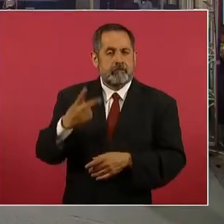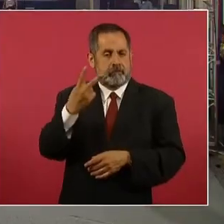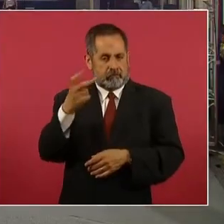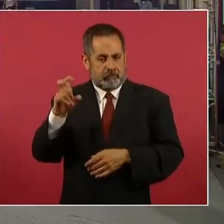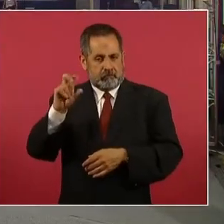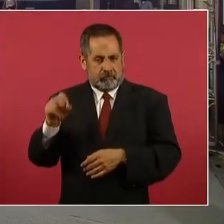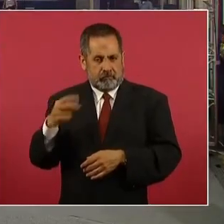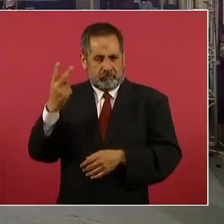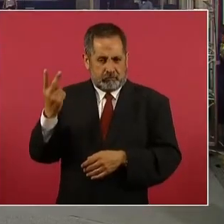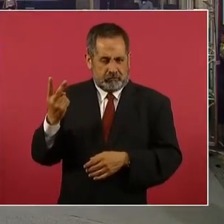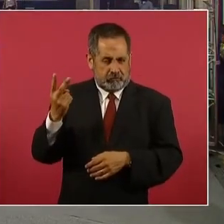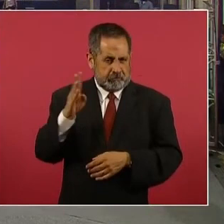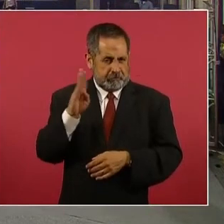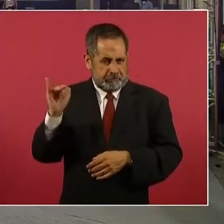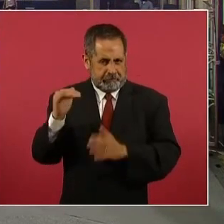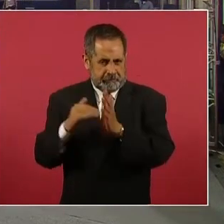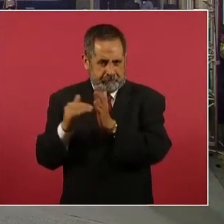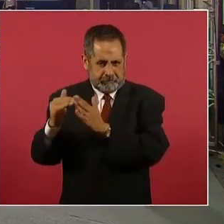202.